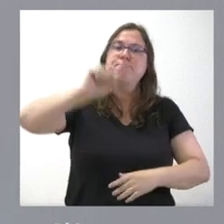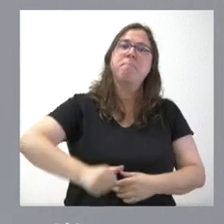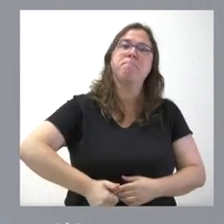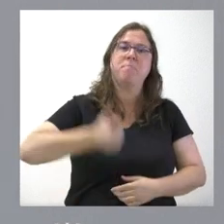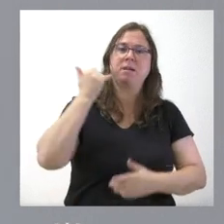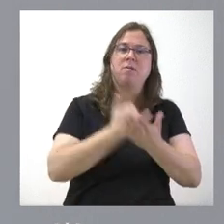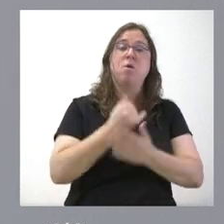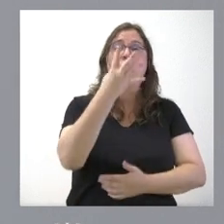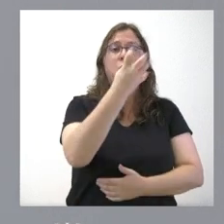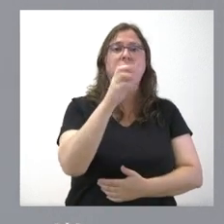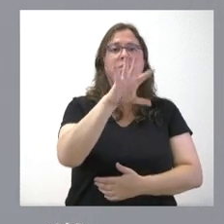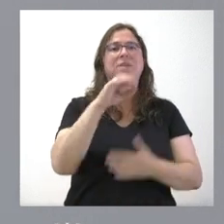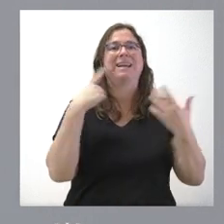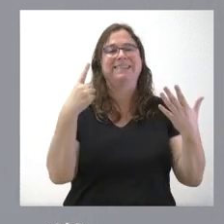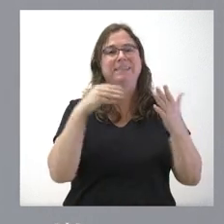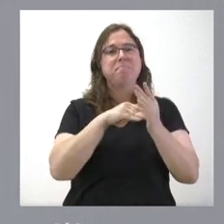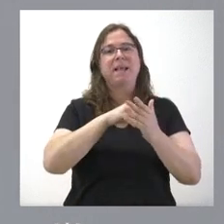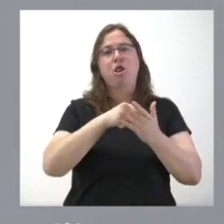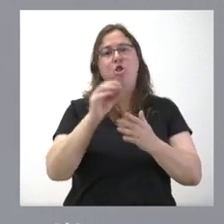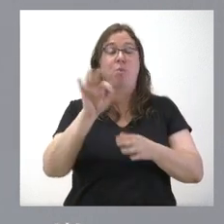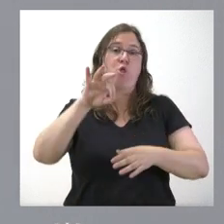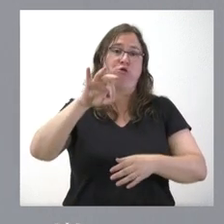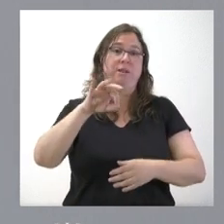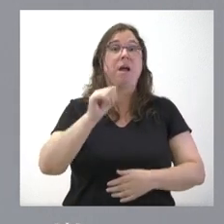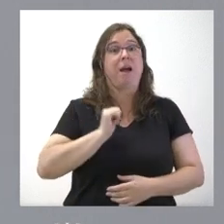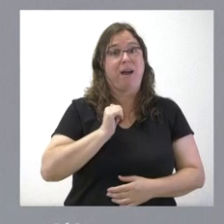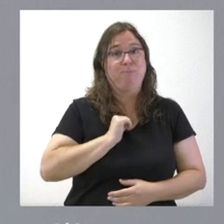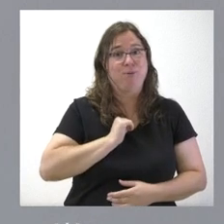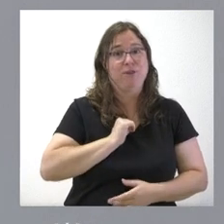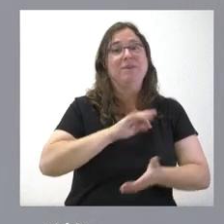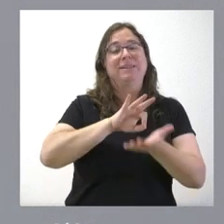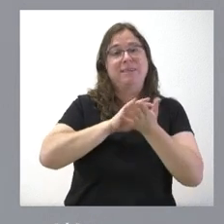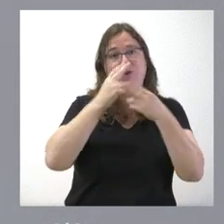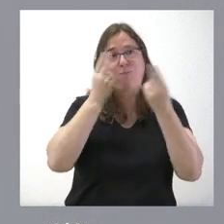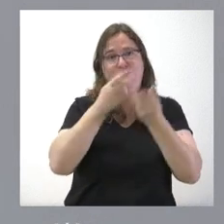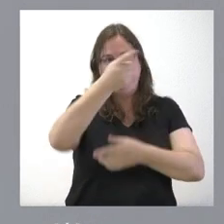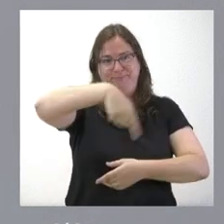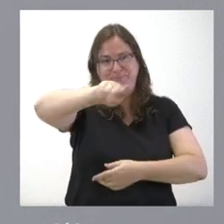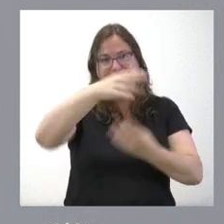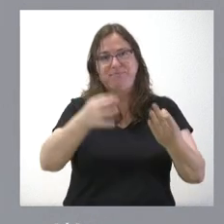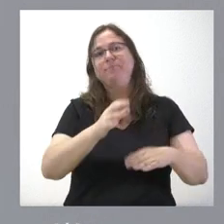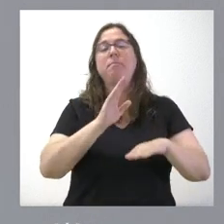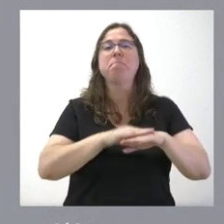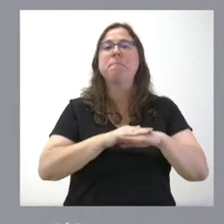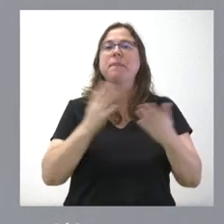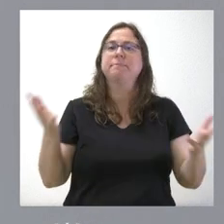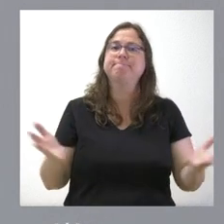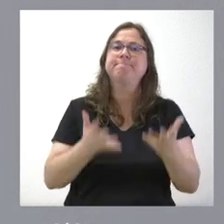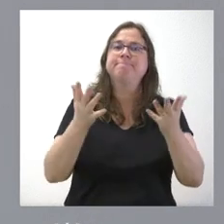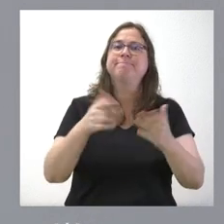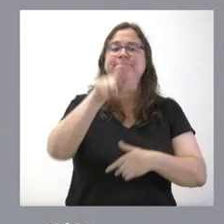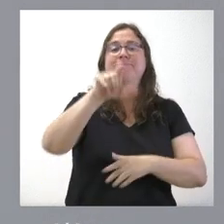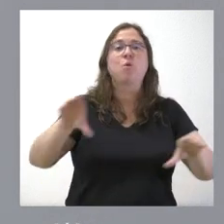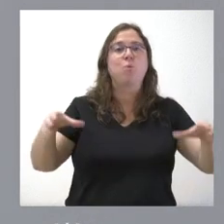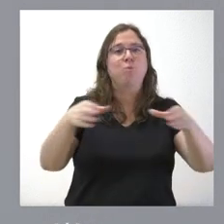son 456,000 dosis aprovecho la ocasión y el servicio público que ustedes representan pues para dirigirme Al